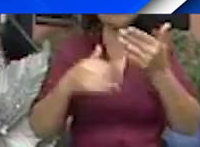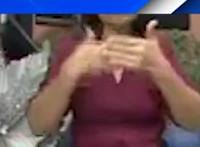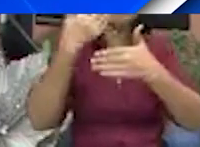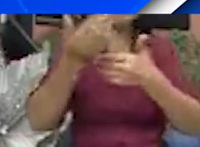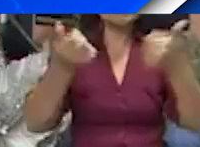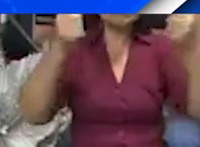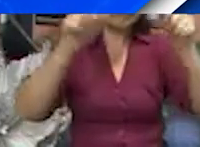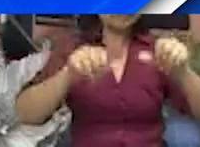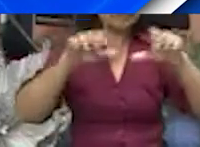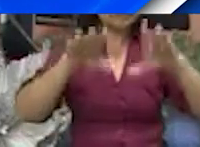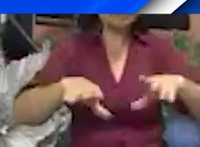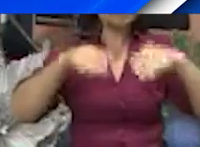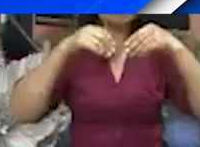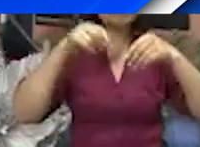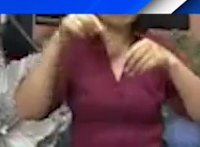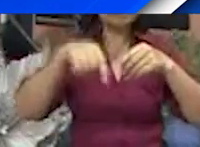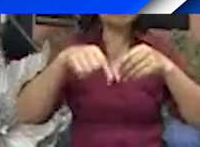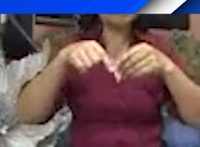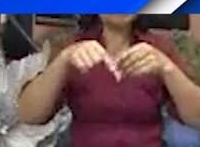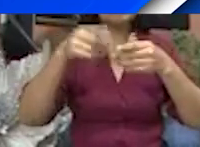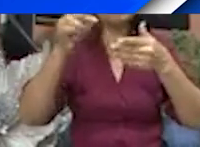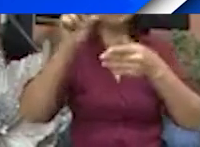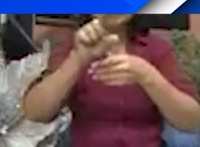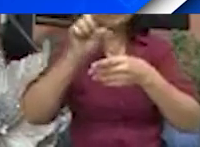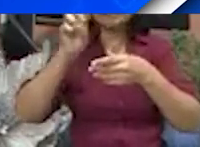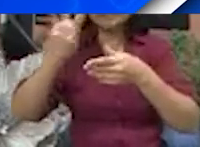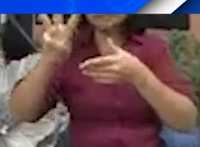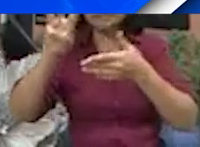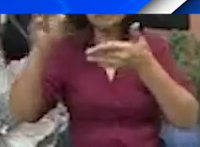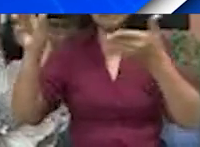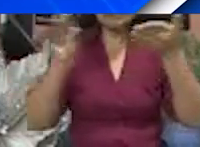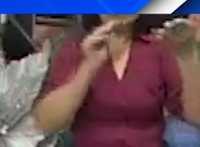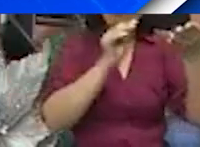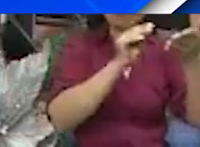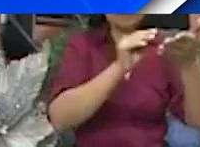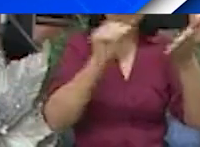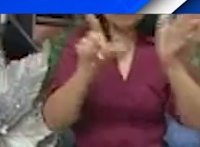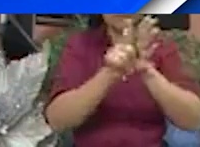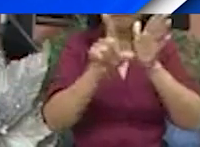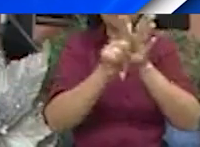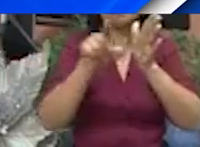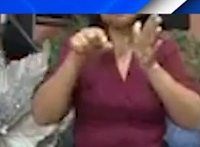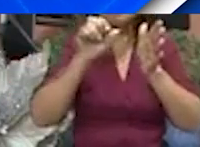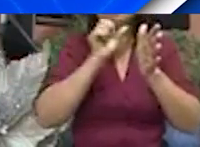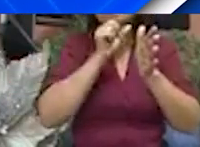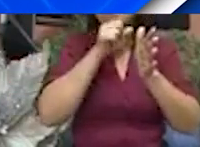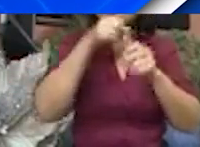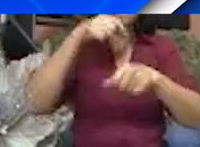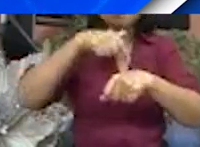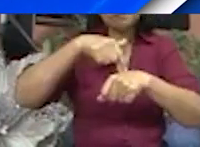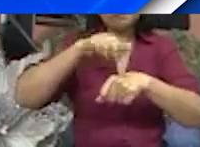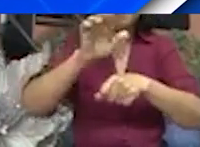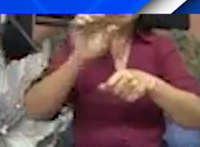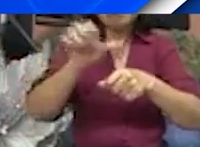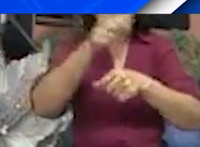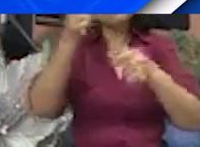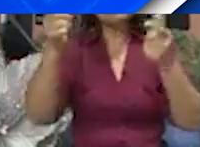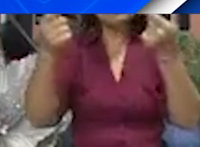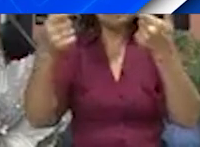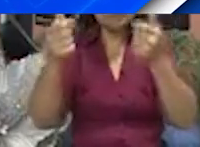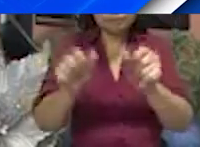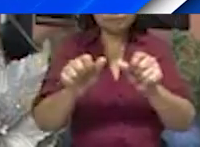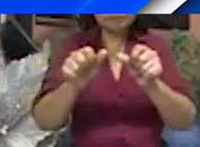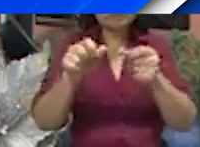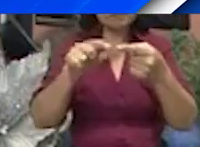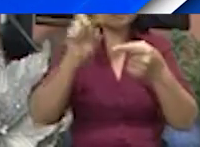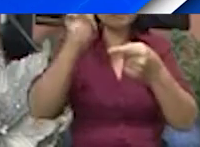a la aprobación de este digesto. Se trasladaron 13 normas vigentes a normas sin vigencia por ser accesorias de textos consolidados.